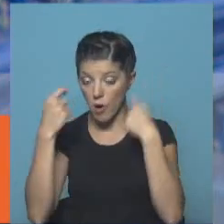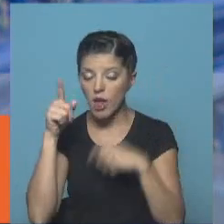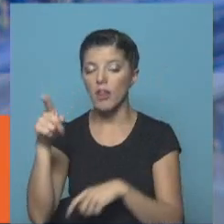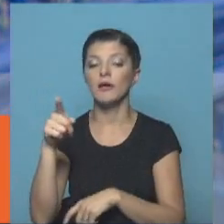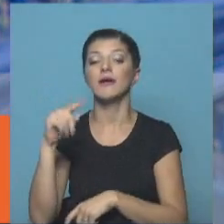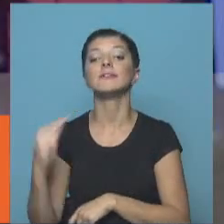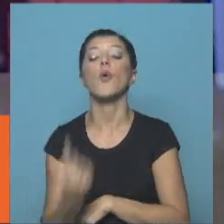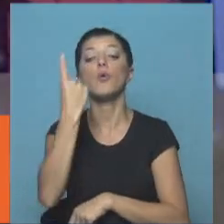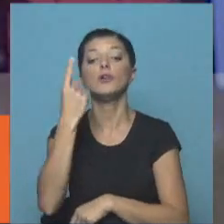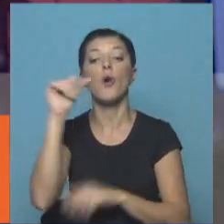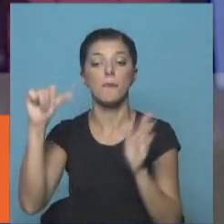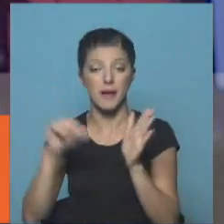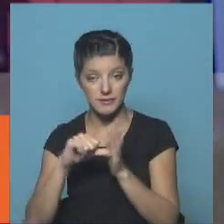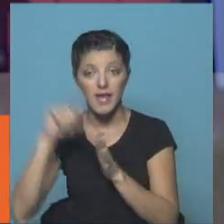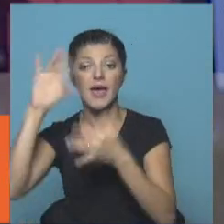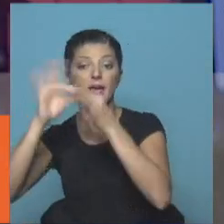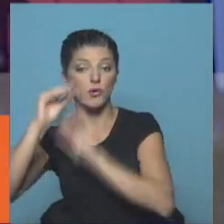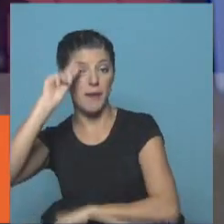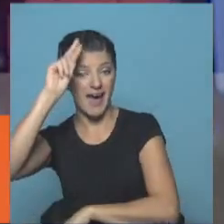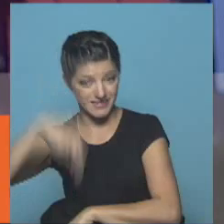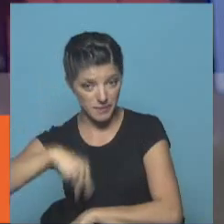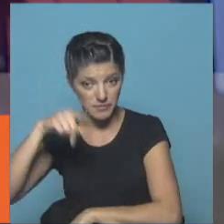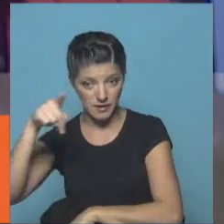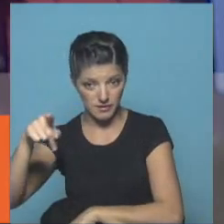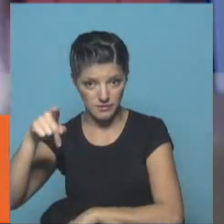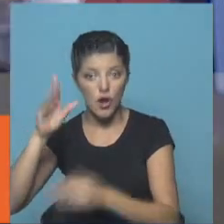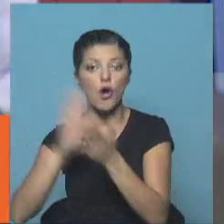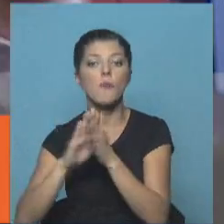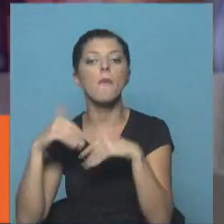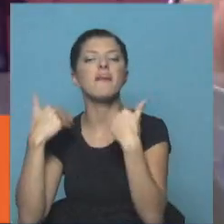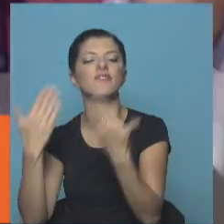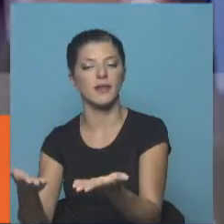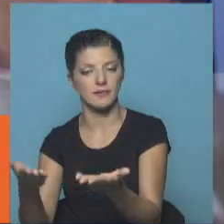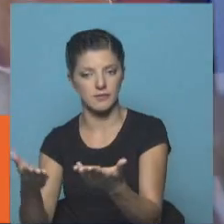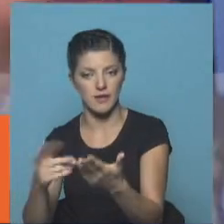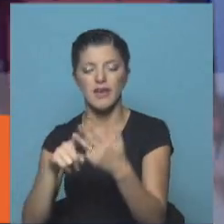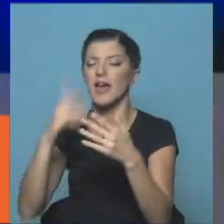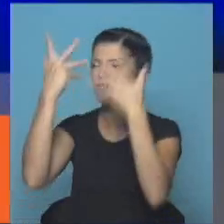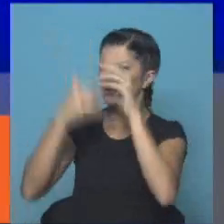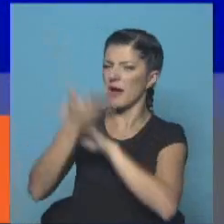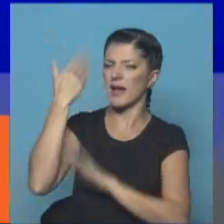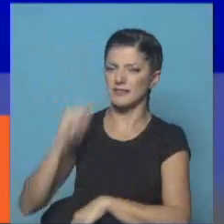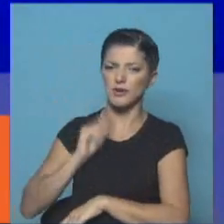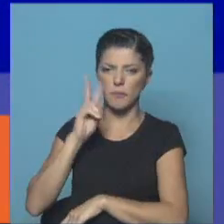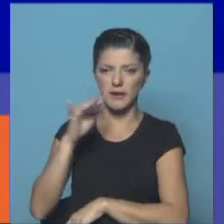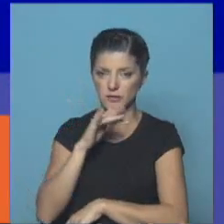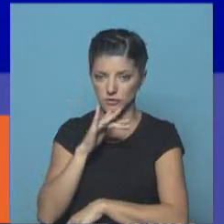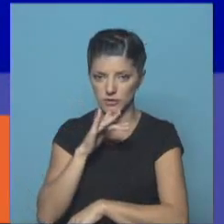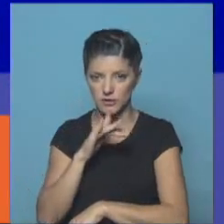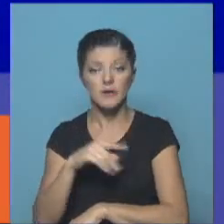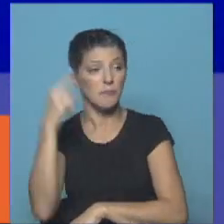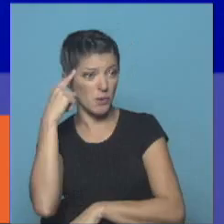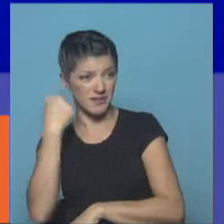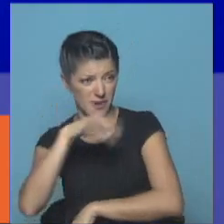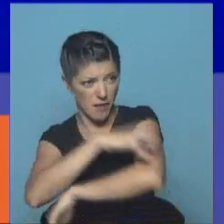el único país aceptado en Europa dentro del sistema generalizado de preferencias. Es un sistema que se cambió en el 2014. Porque lo consideran mucho más